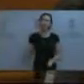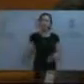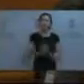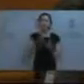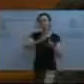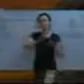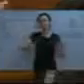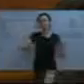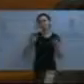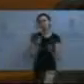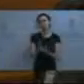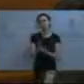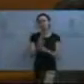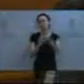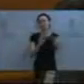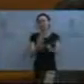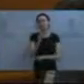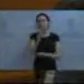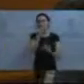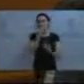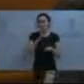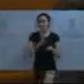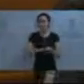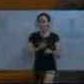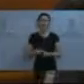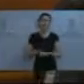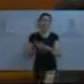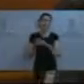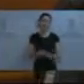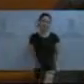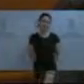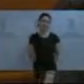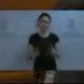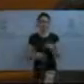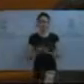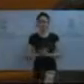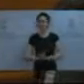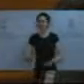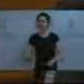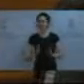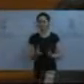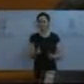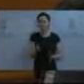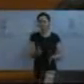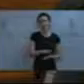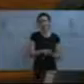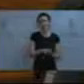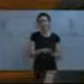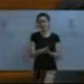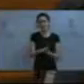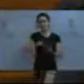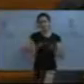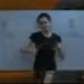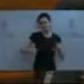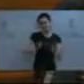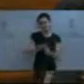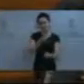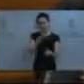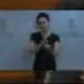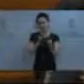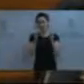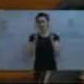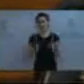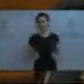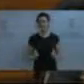estadísticas que están muy bien, pero para hacer medias. También me va a hablar de las estadísticas cuando se refiere a la ambulancia de